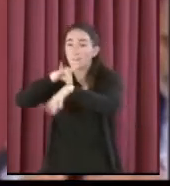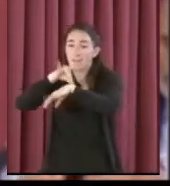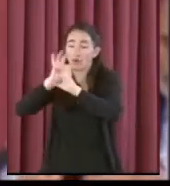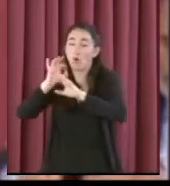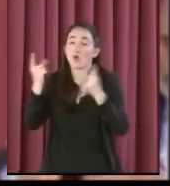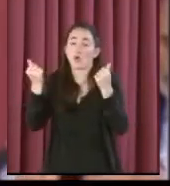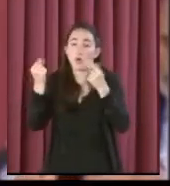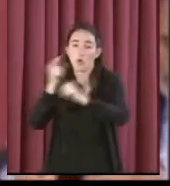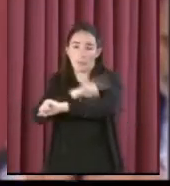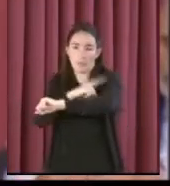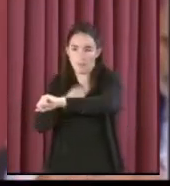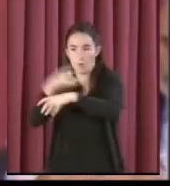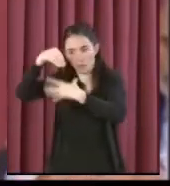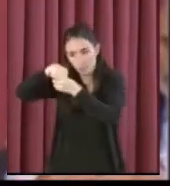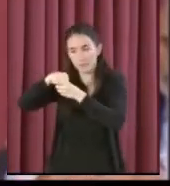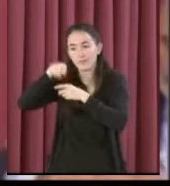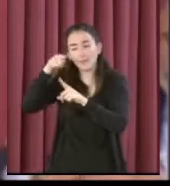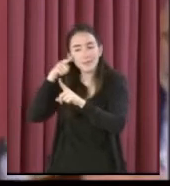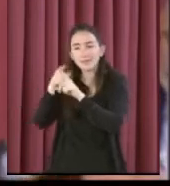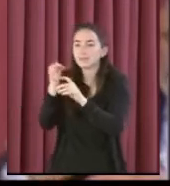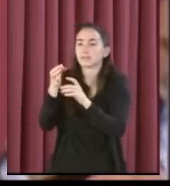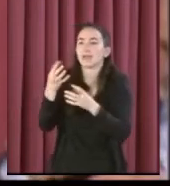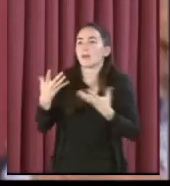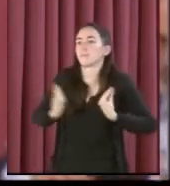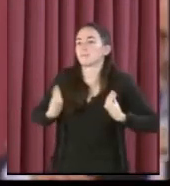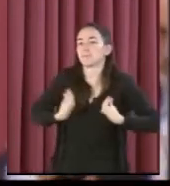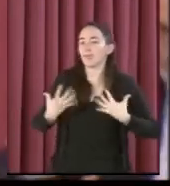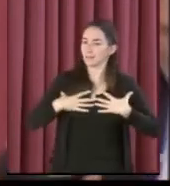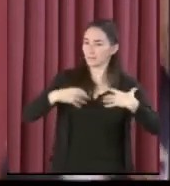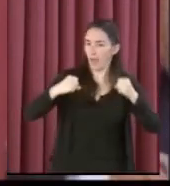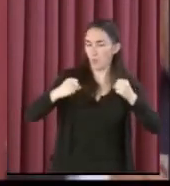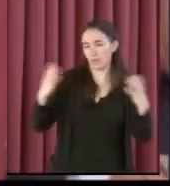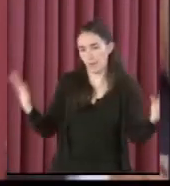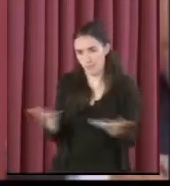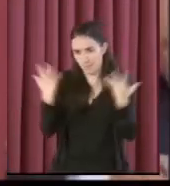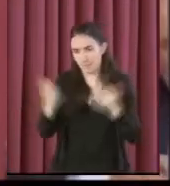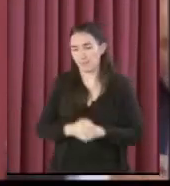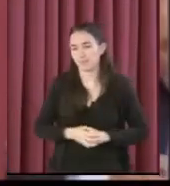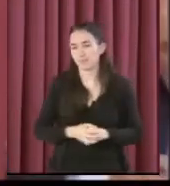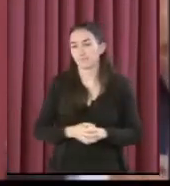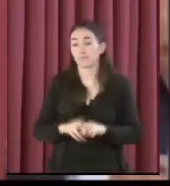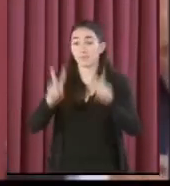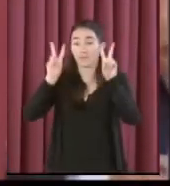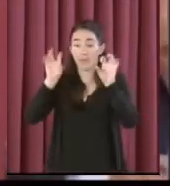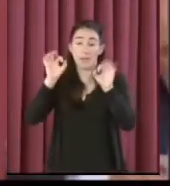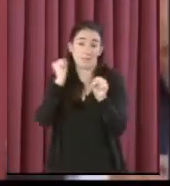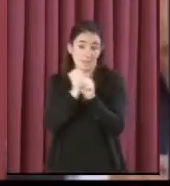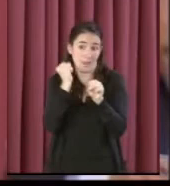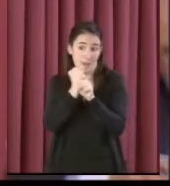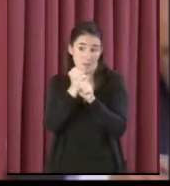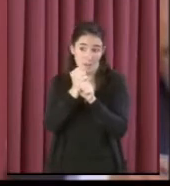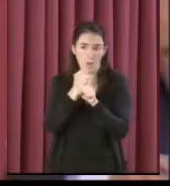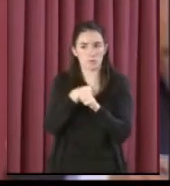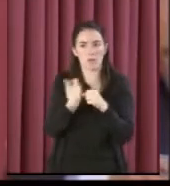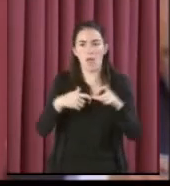fundamental el fomento de los hábitos saludables. En el terreno laboral, contamos con la novedad de los acuerdos con